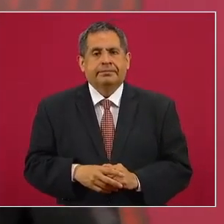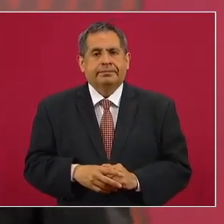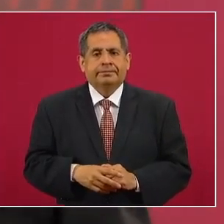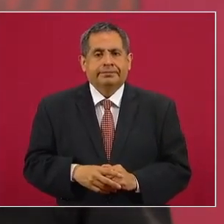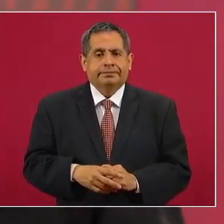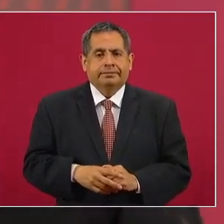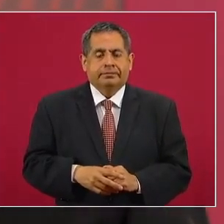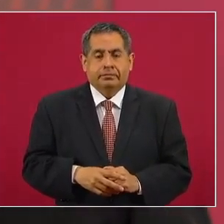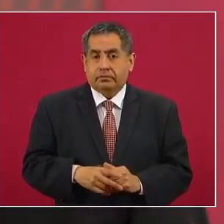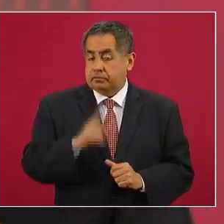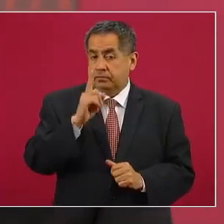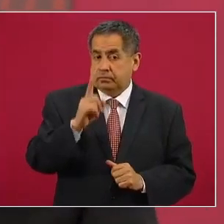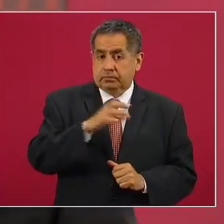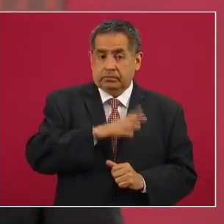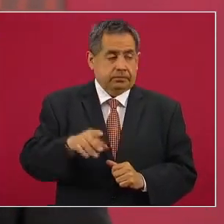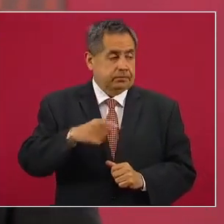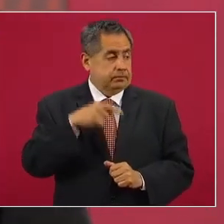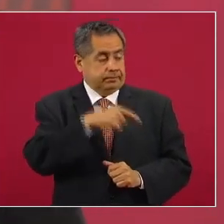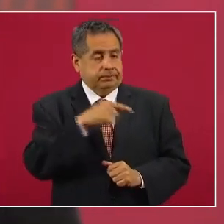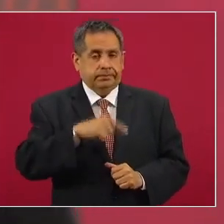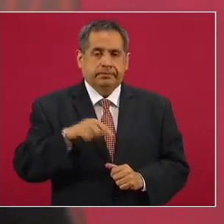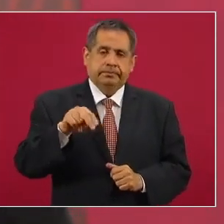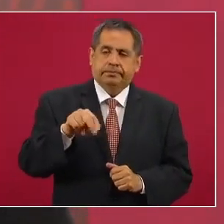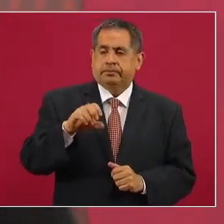Un distintivo del neoliberalismo